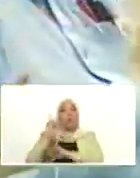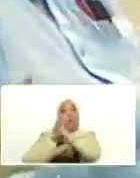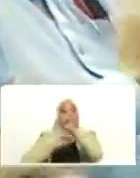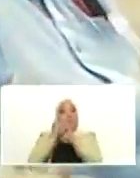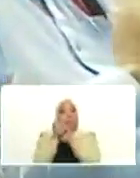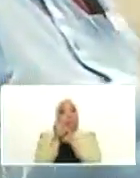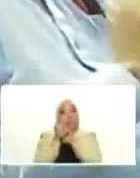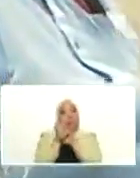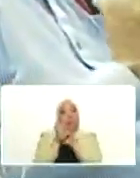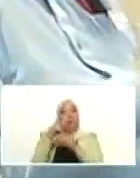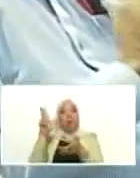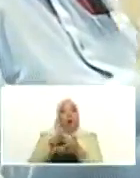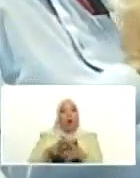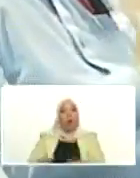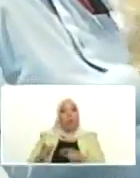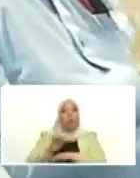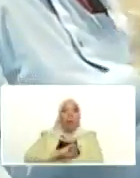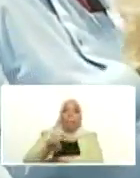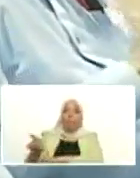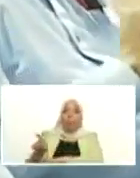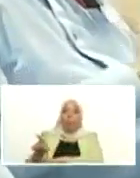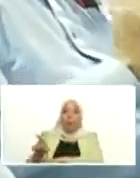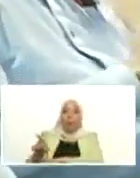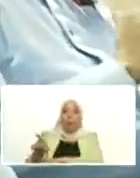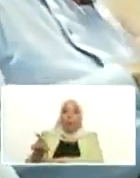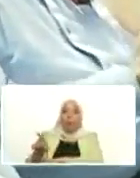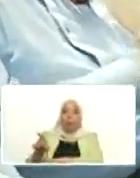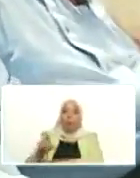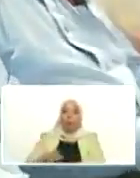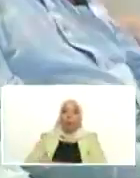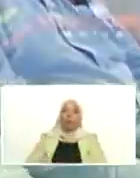internacionales. Aprobado.